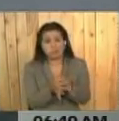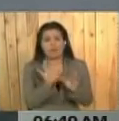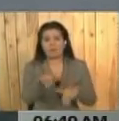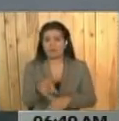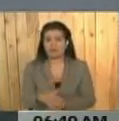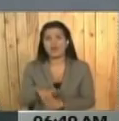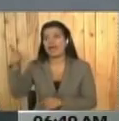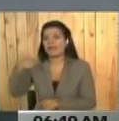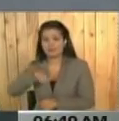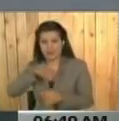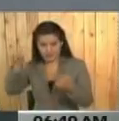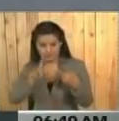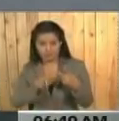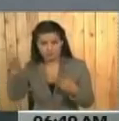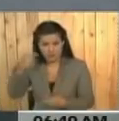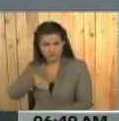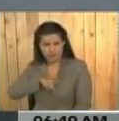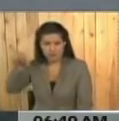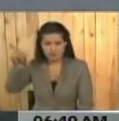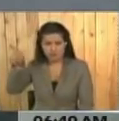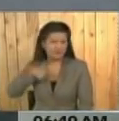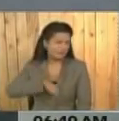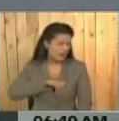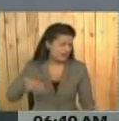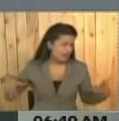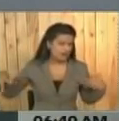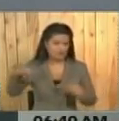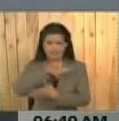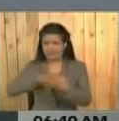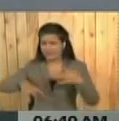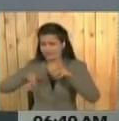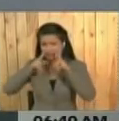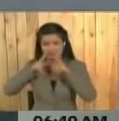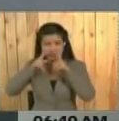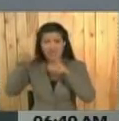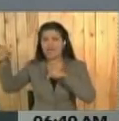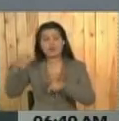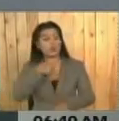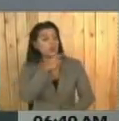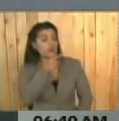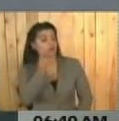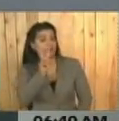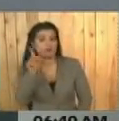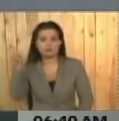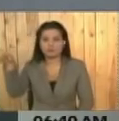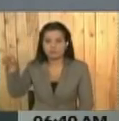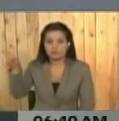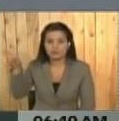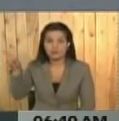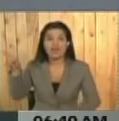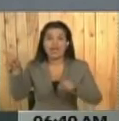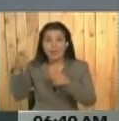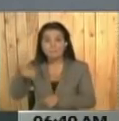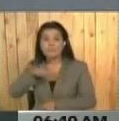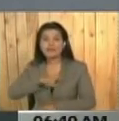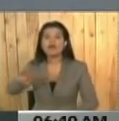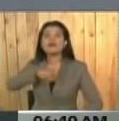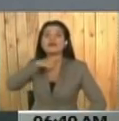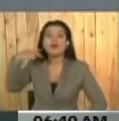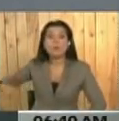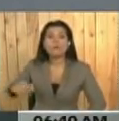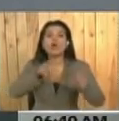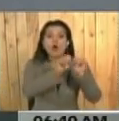España Ahí está en España España es un desastre tanto que hablan de Venezuela y España acaba de ser raspada por la ONU